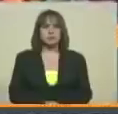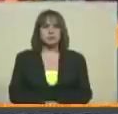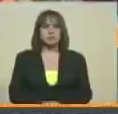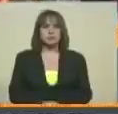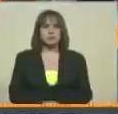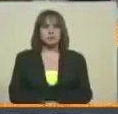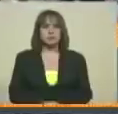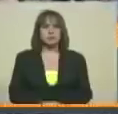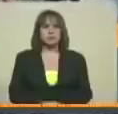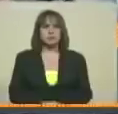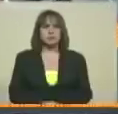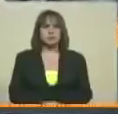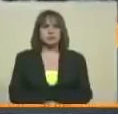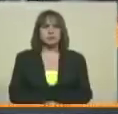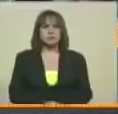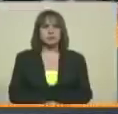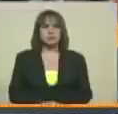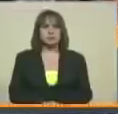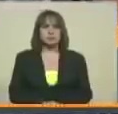Eso sí.